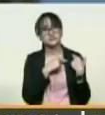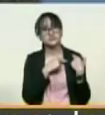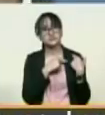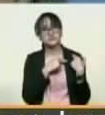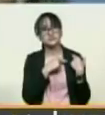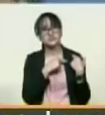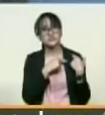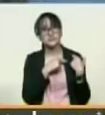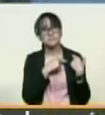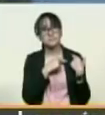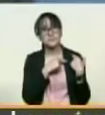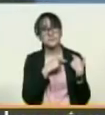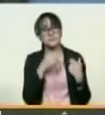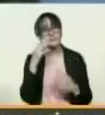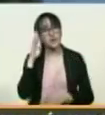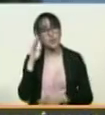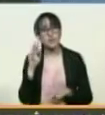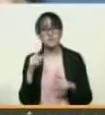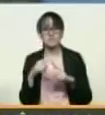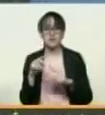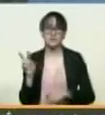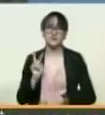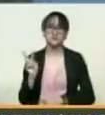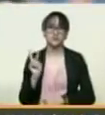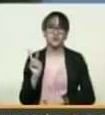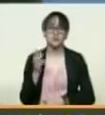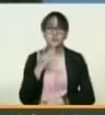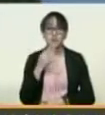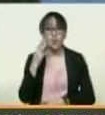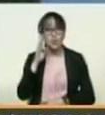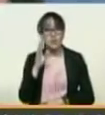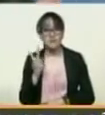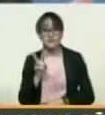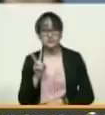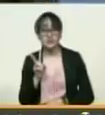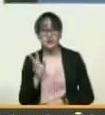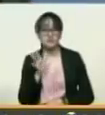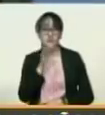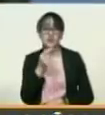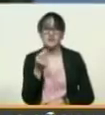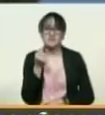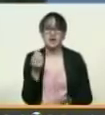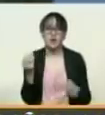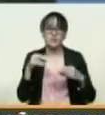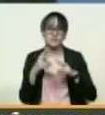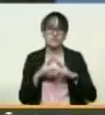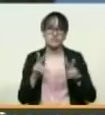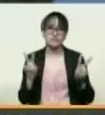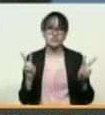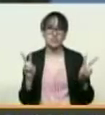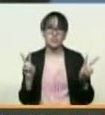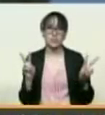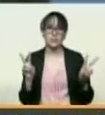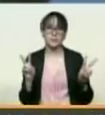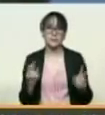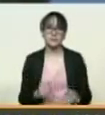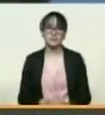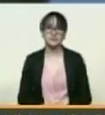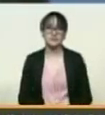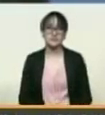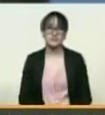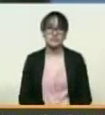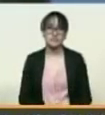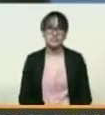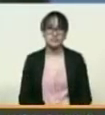partes, a Cuba y a Venezuela. Sin Cuba y Venezuela no hubiese habido ni siquiera el acuerdo de paz que se alcanzó. Pero cuando uno